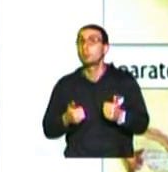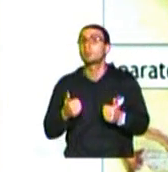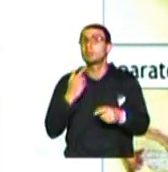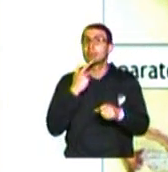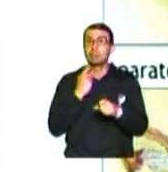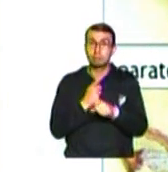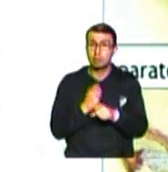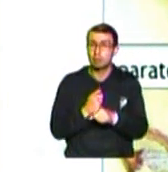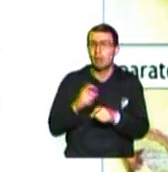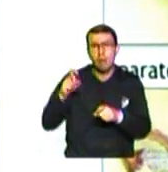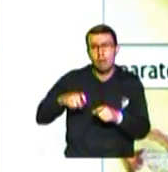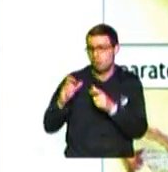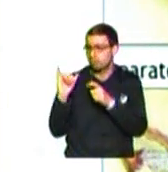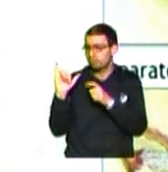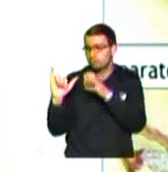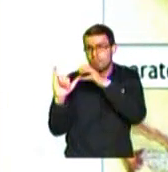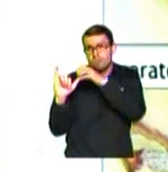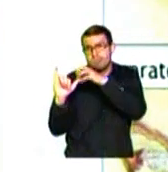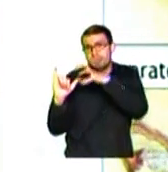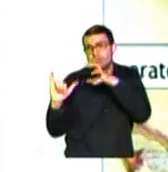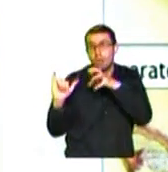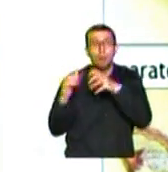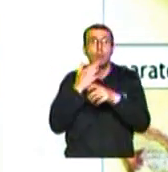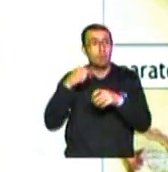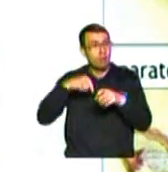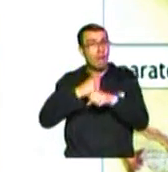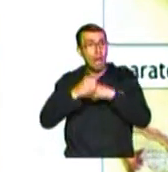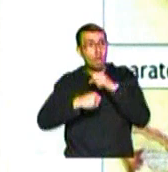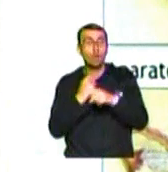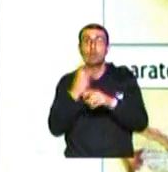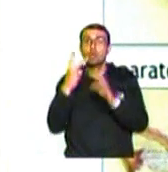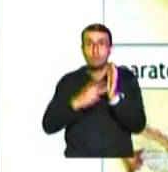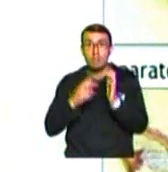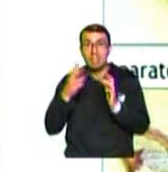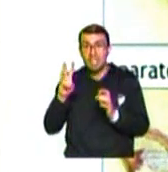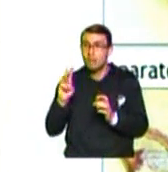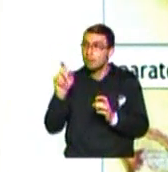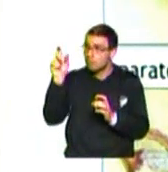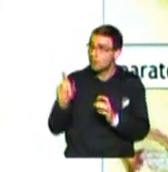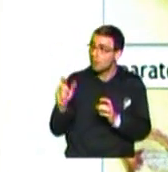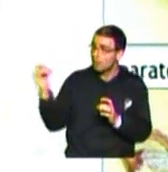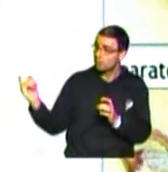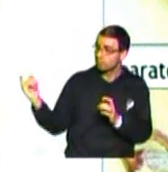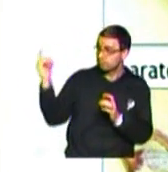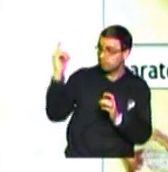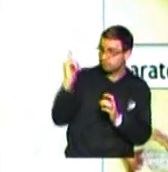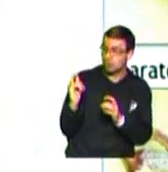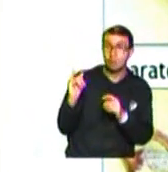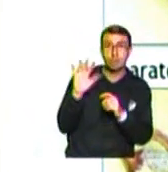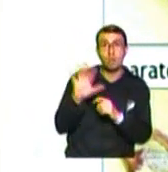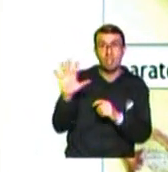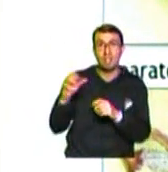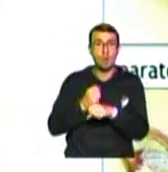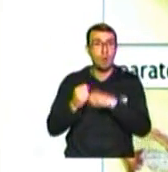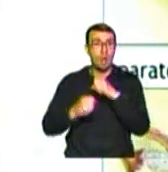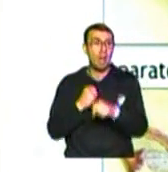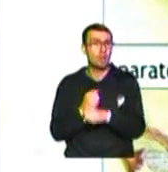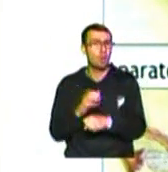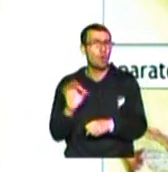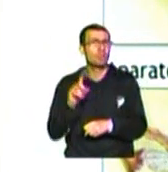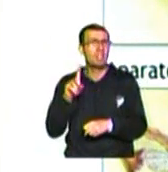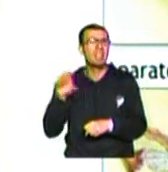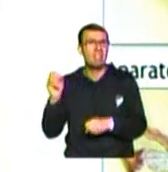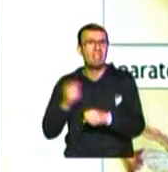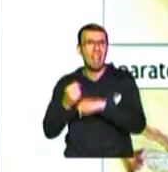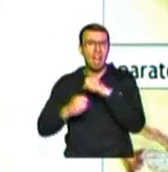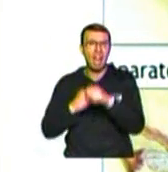en el año que estamos, en el año 2013, no se le puede negar a una ecografía transvaginal a una mujer que tiene 55 o 60 años. Ese es un